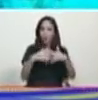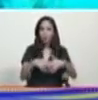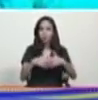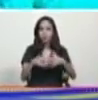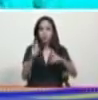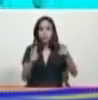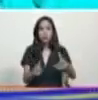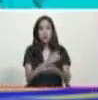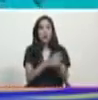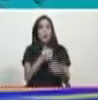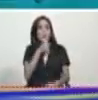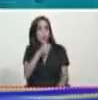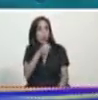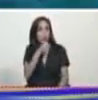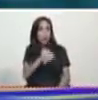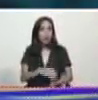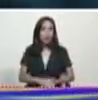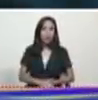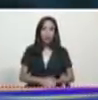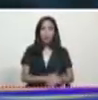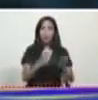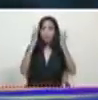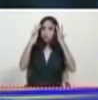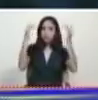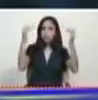comunicadores sociales, intelectuales,